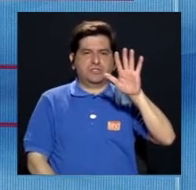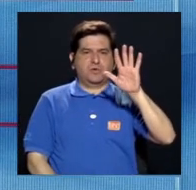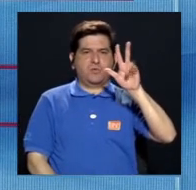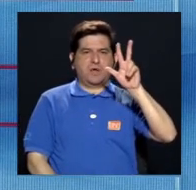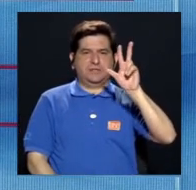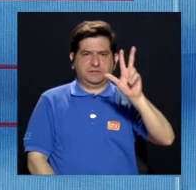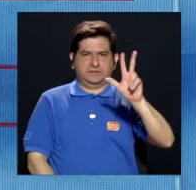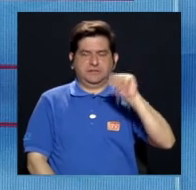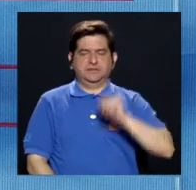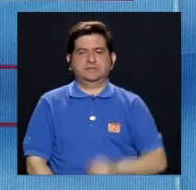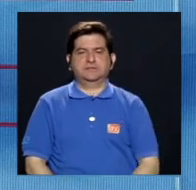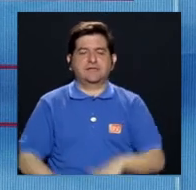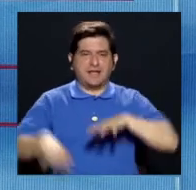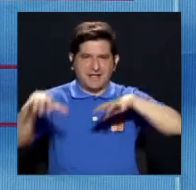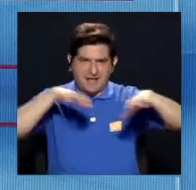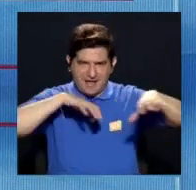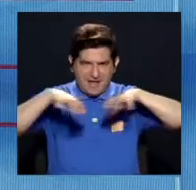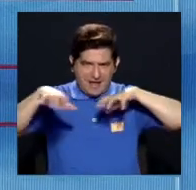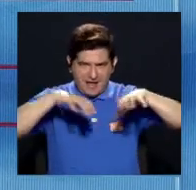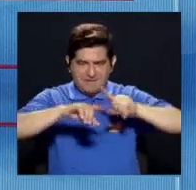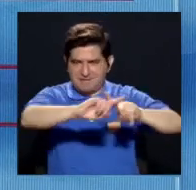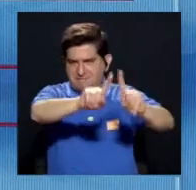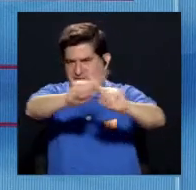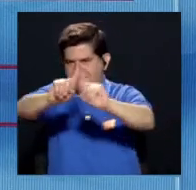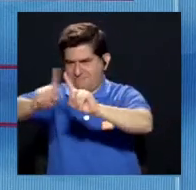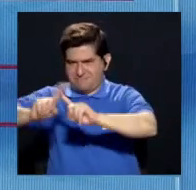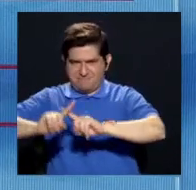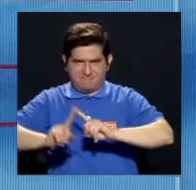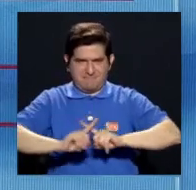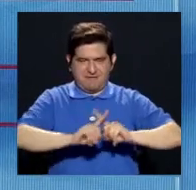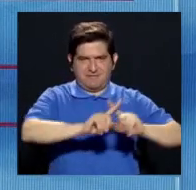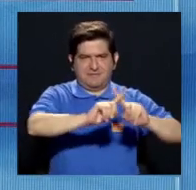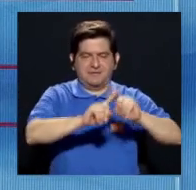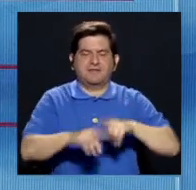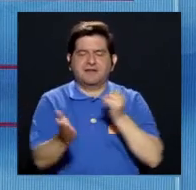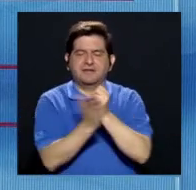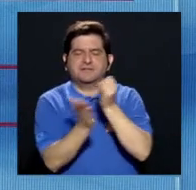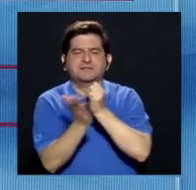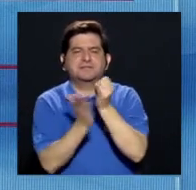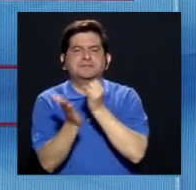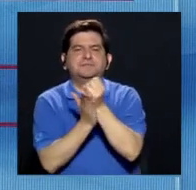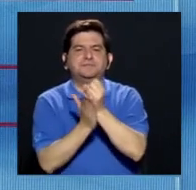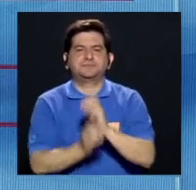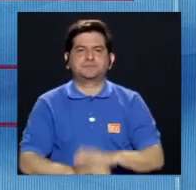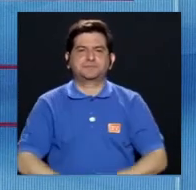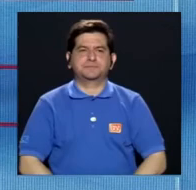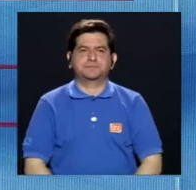1.853 actividades distintas de investigación.